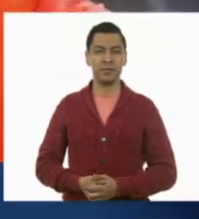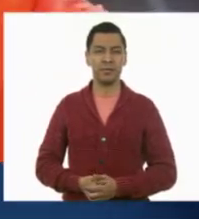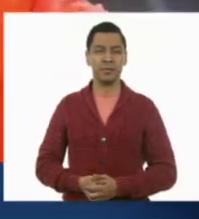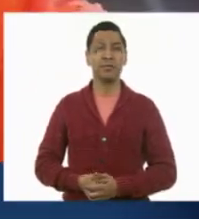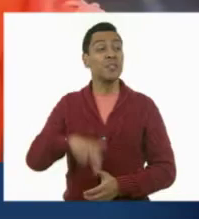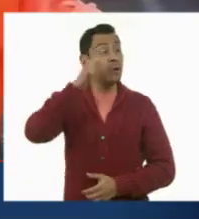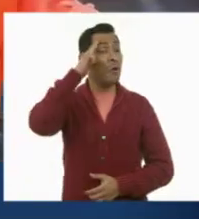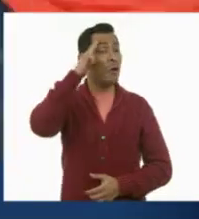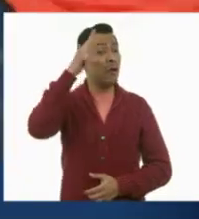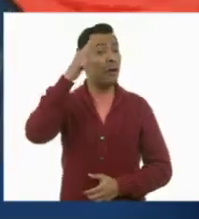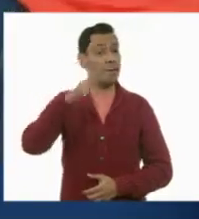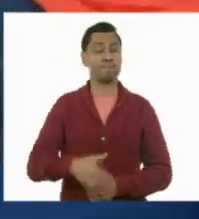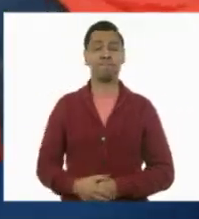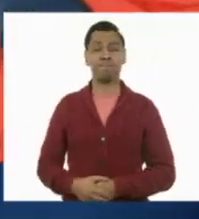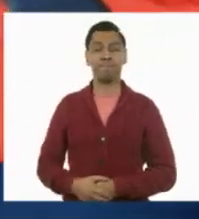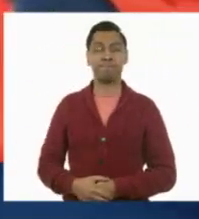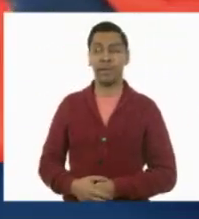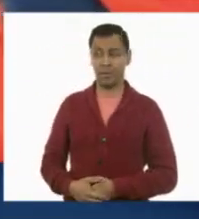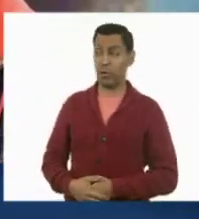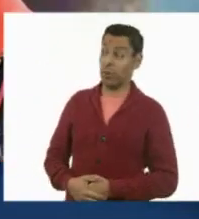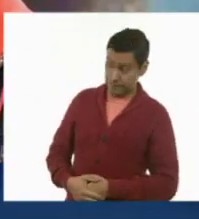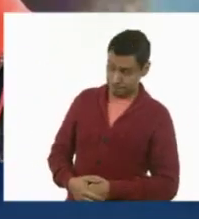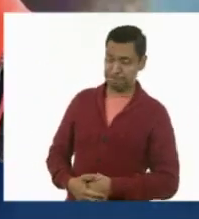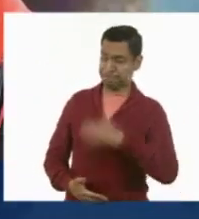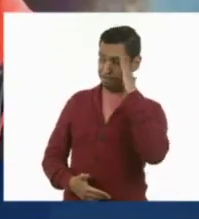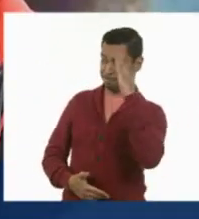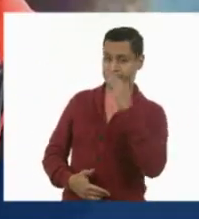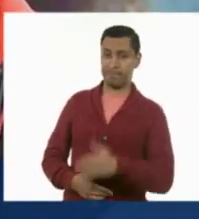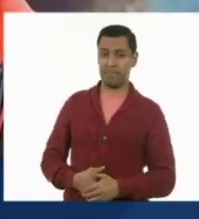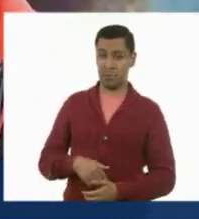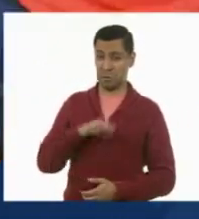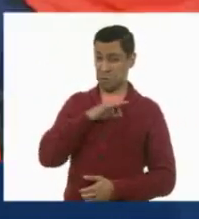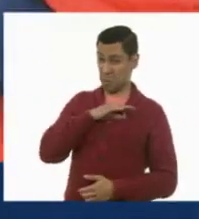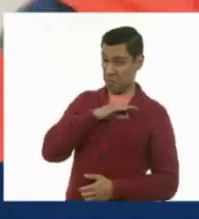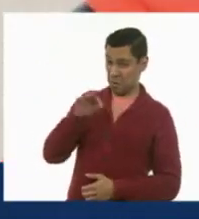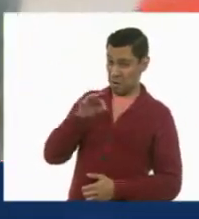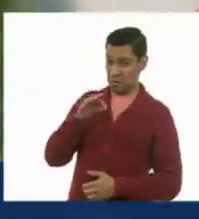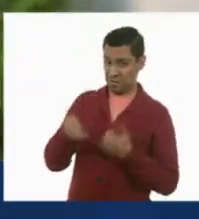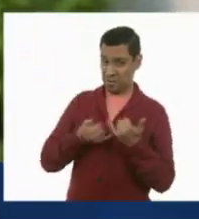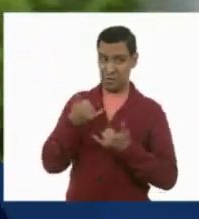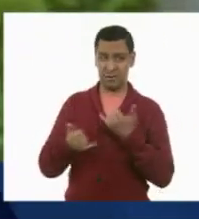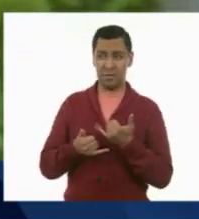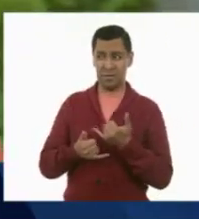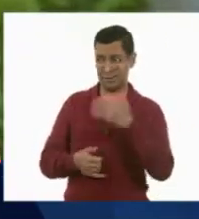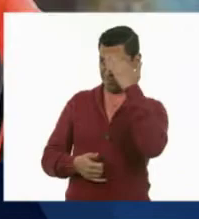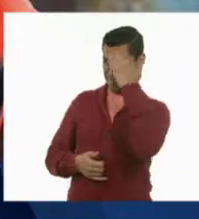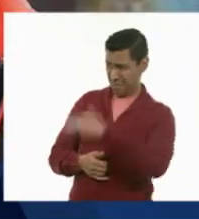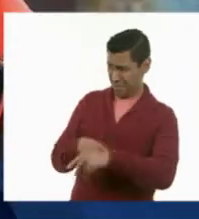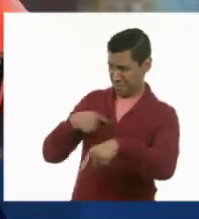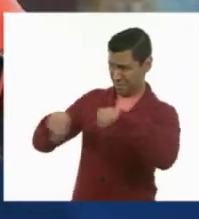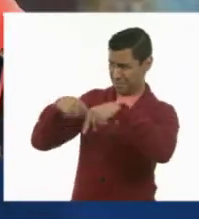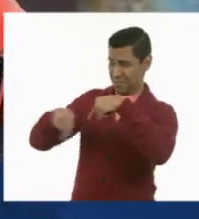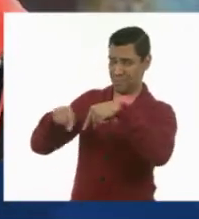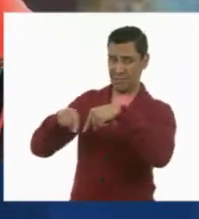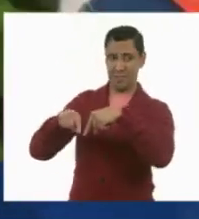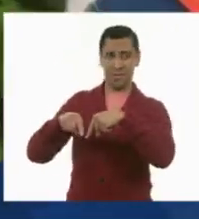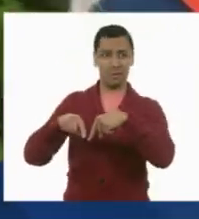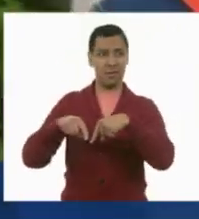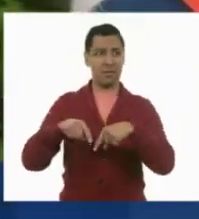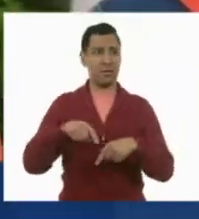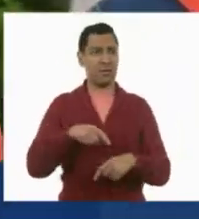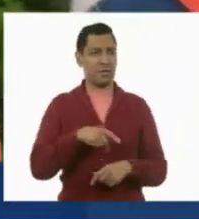Hola. Hola. ¿Puedes jugar? ¿Y a poco sabes jugar foot? Papá.